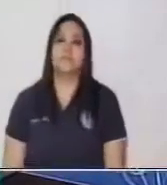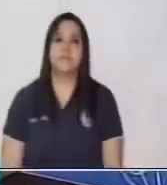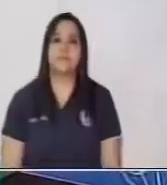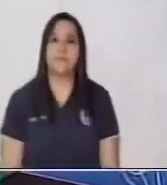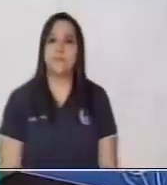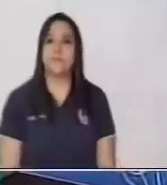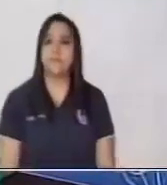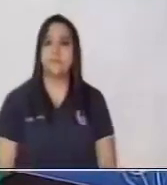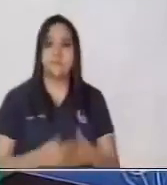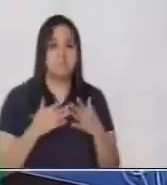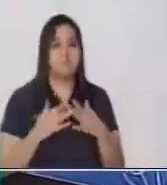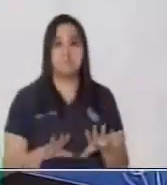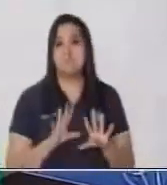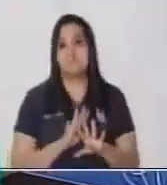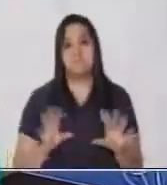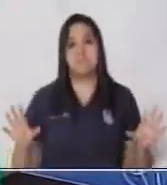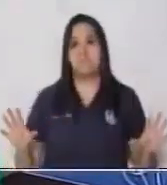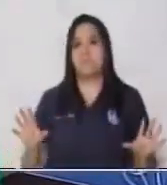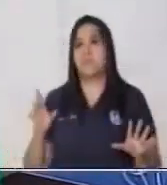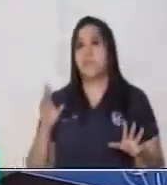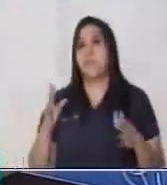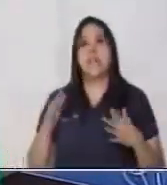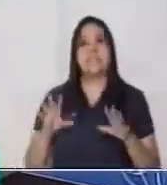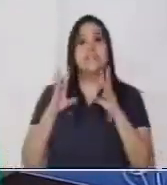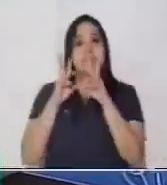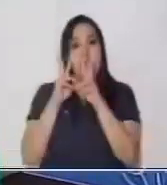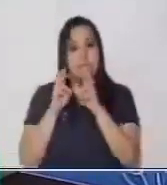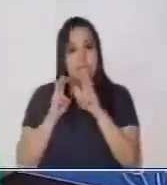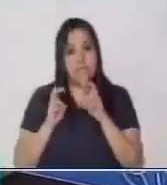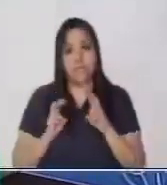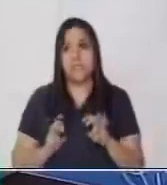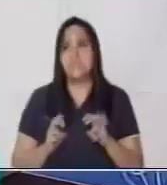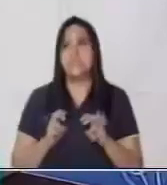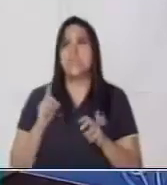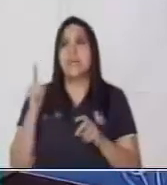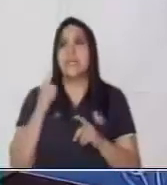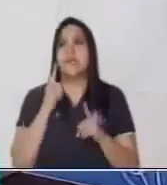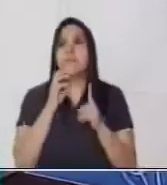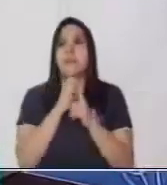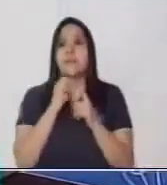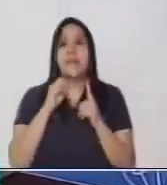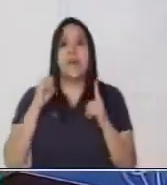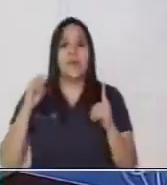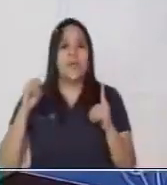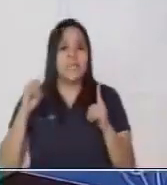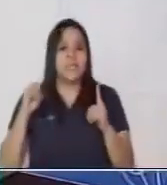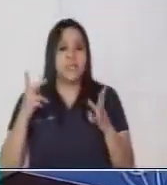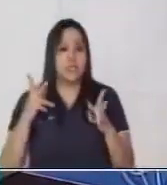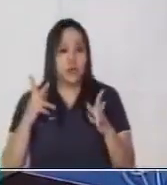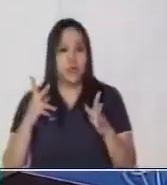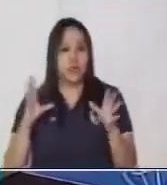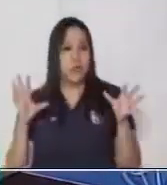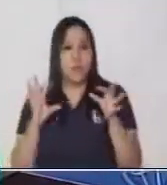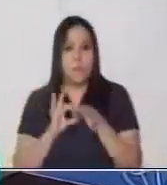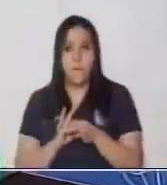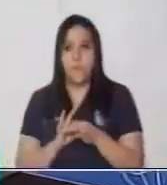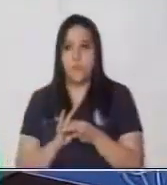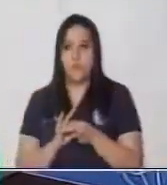Y ahí está. Ya analizamos nuestra oración compuesta. Miren,